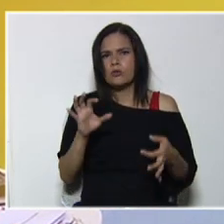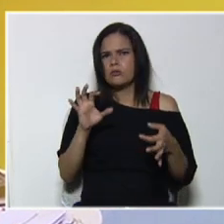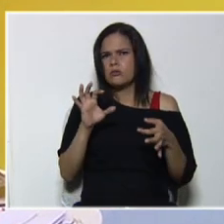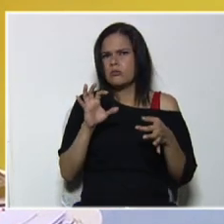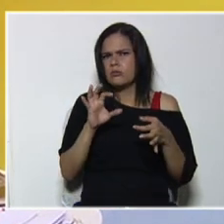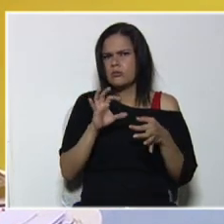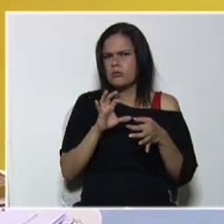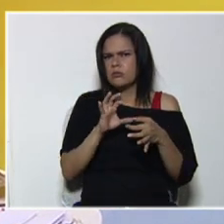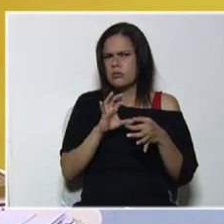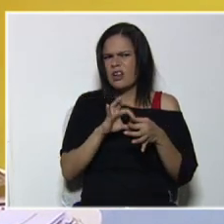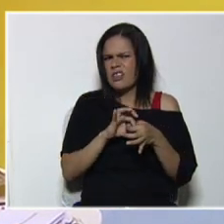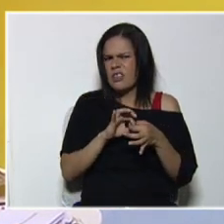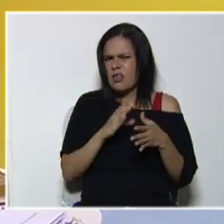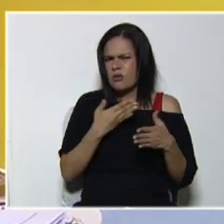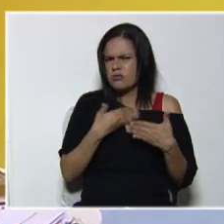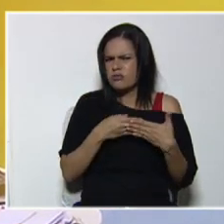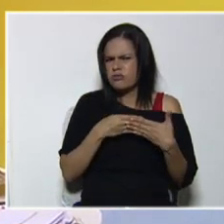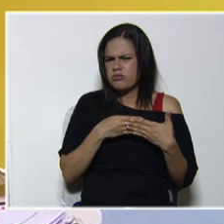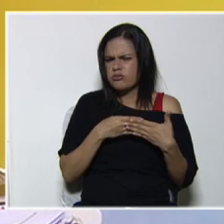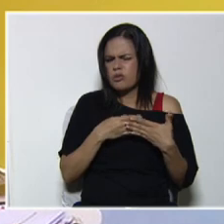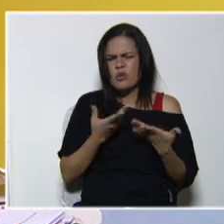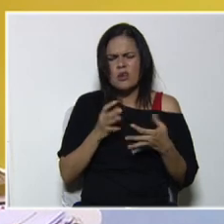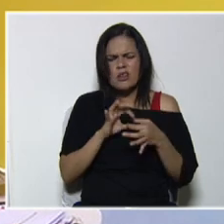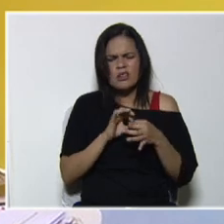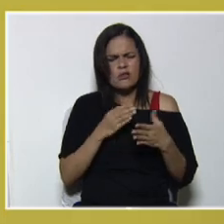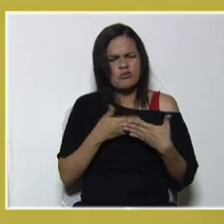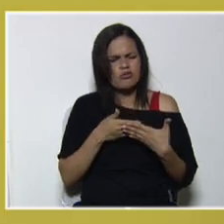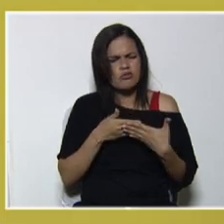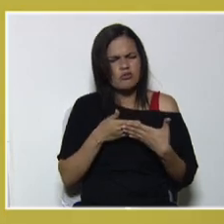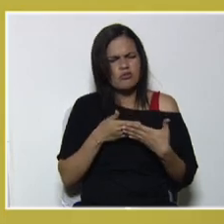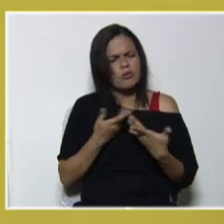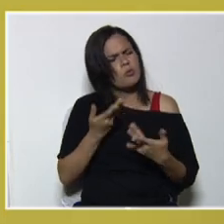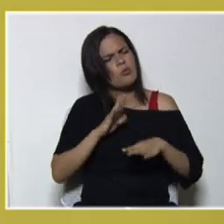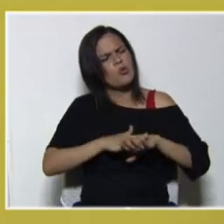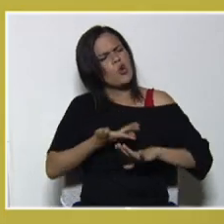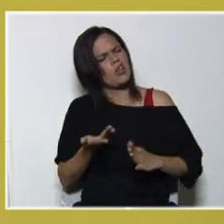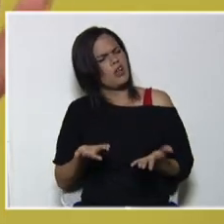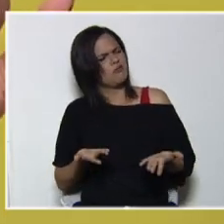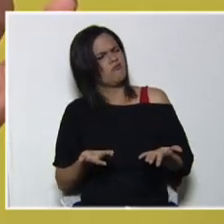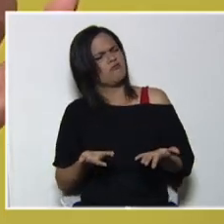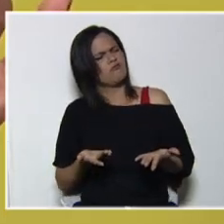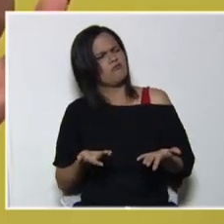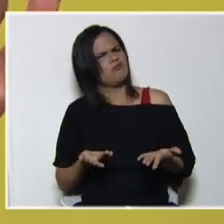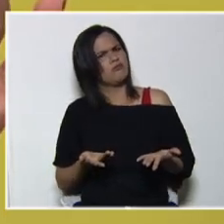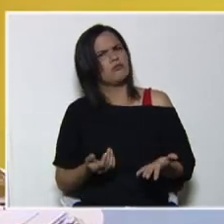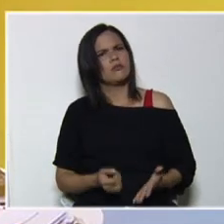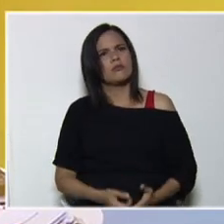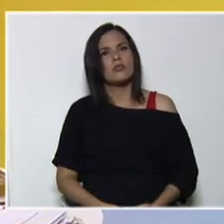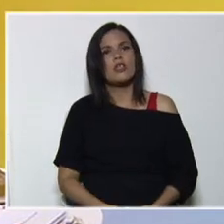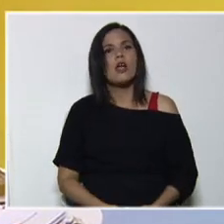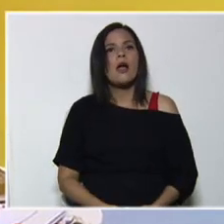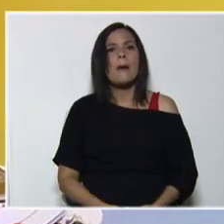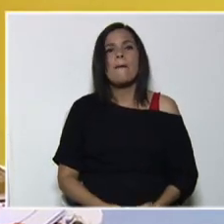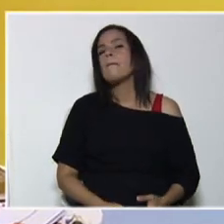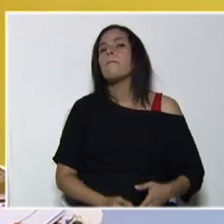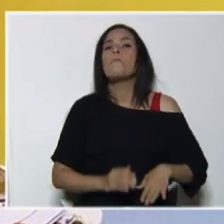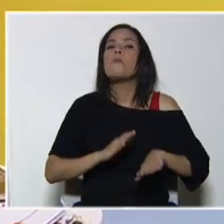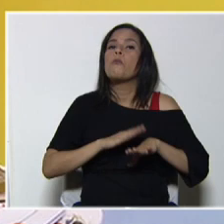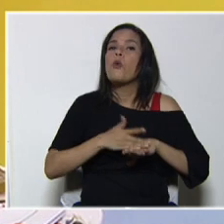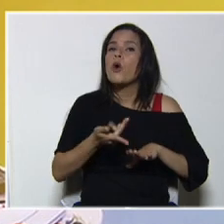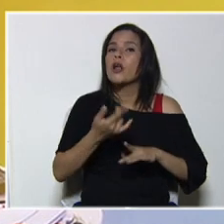Un candado, maestra. Un candado. ¿Por qué un candado? Ah,